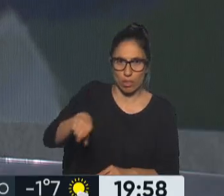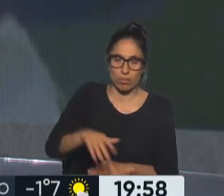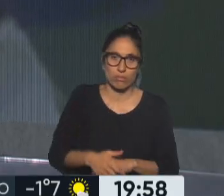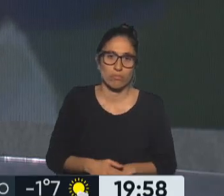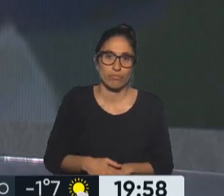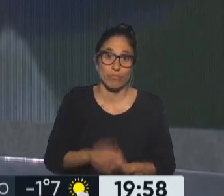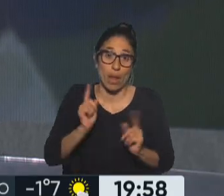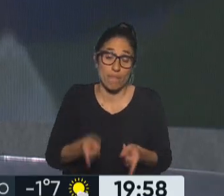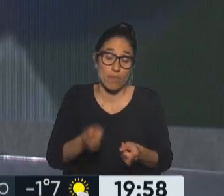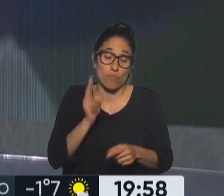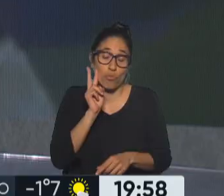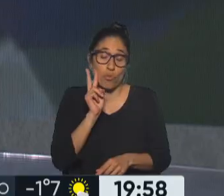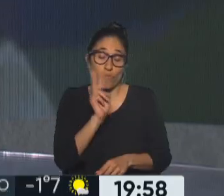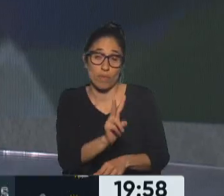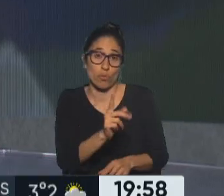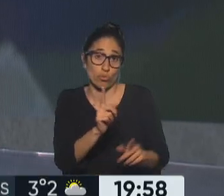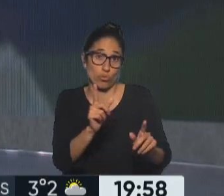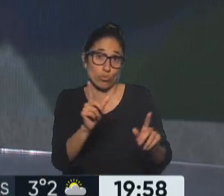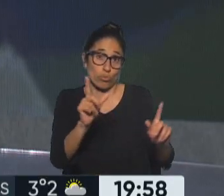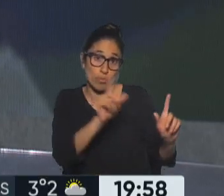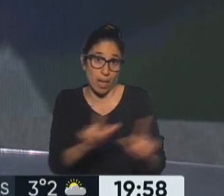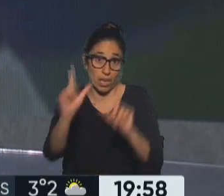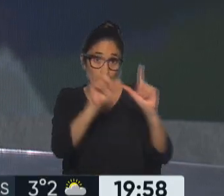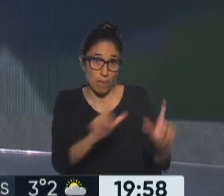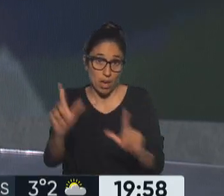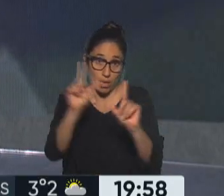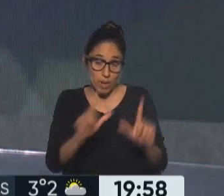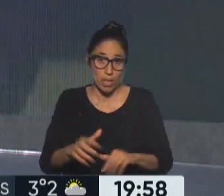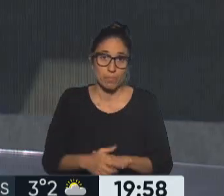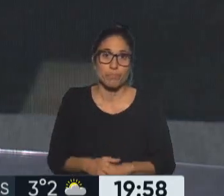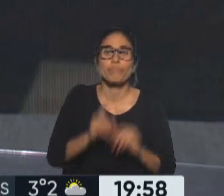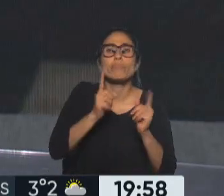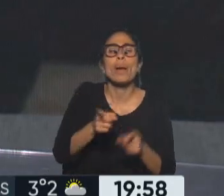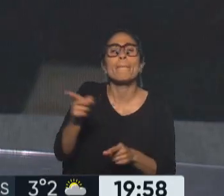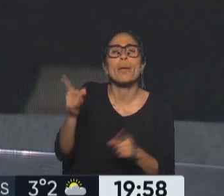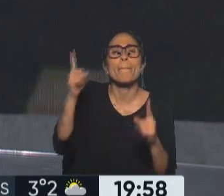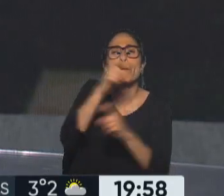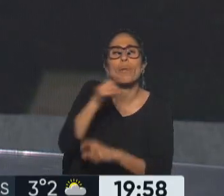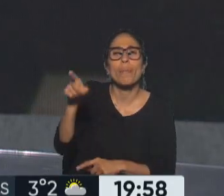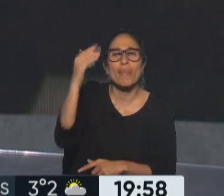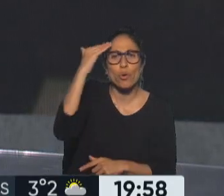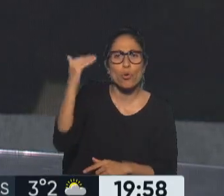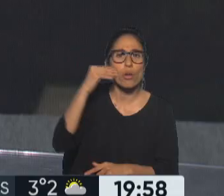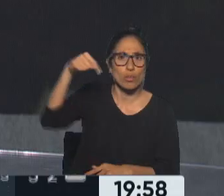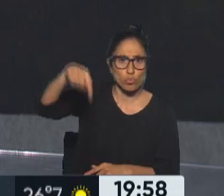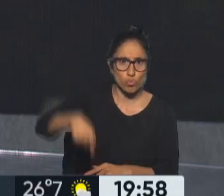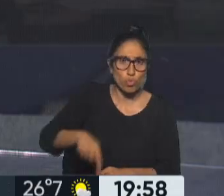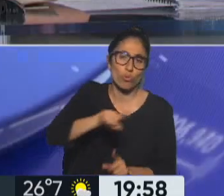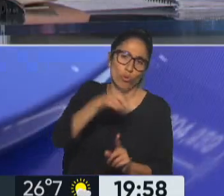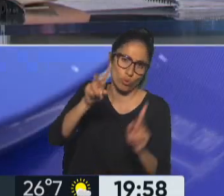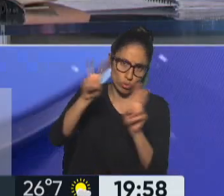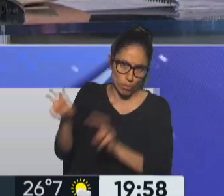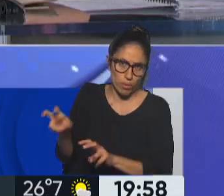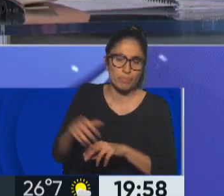para ir terminando ya esta edición, la crisis política en Corea del Sur, por supuesto, es también noticia y forma parte de nuestra agenda.